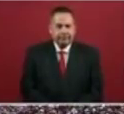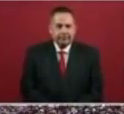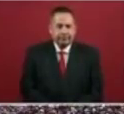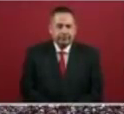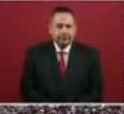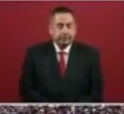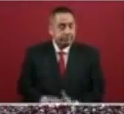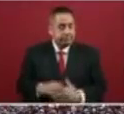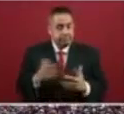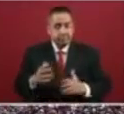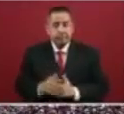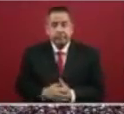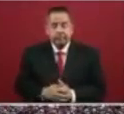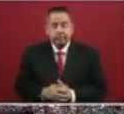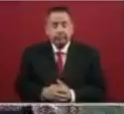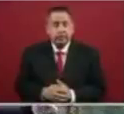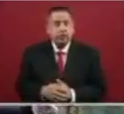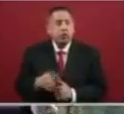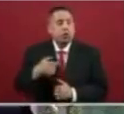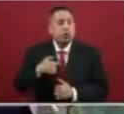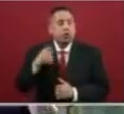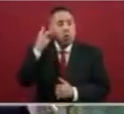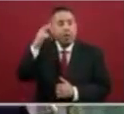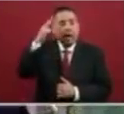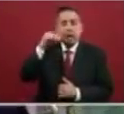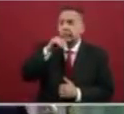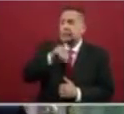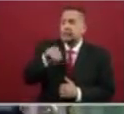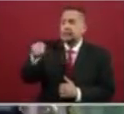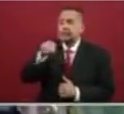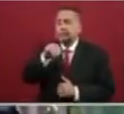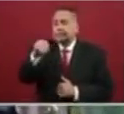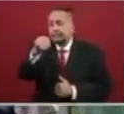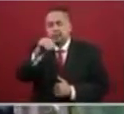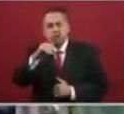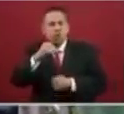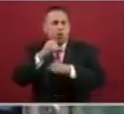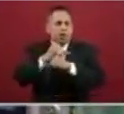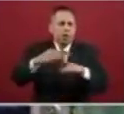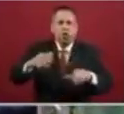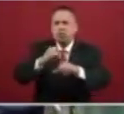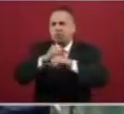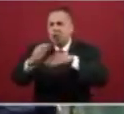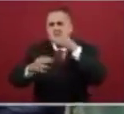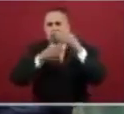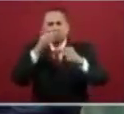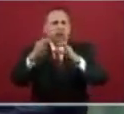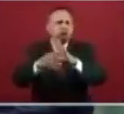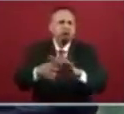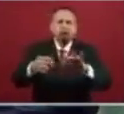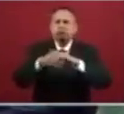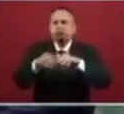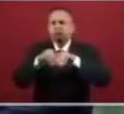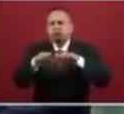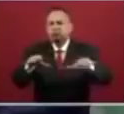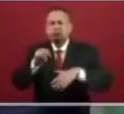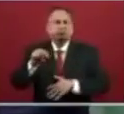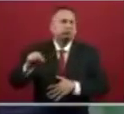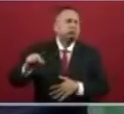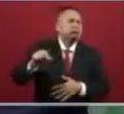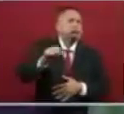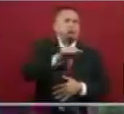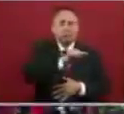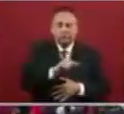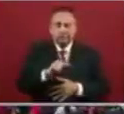¿Qué digo en las plazas cuando informo sobre